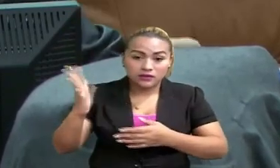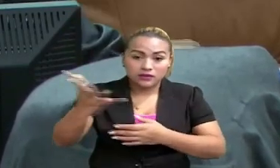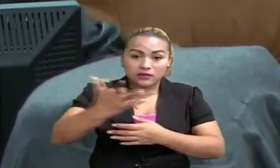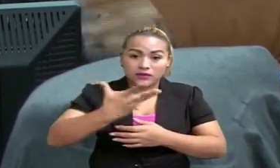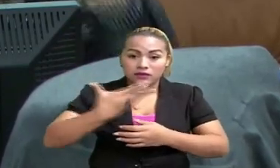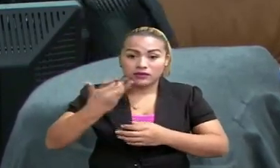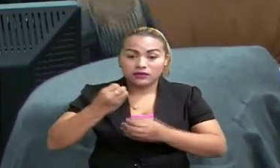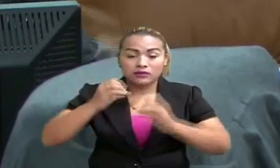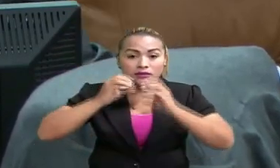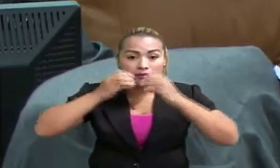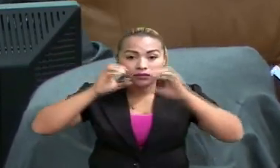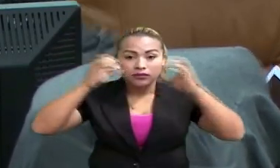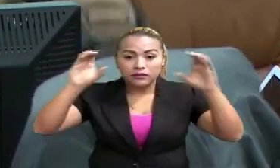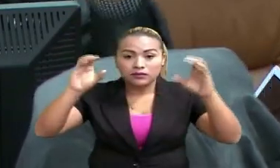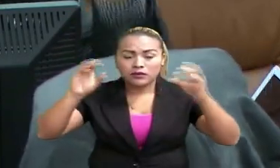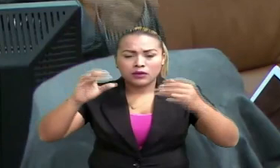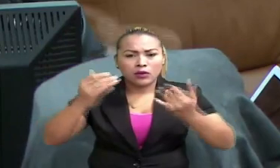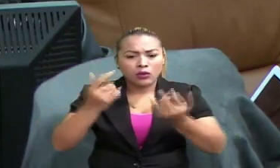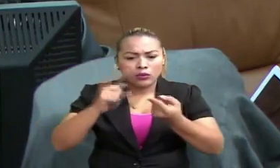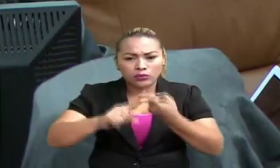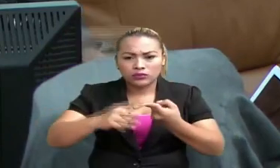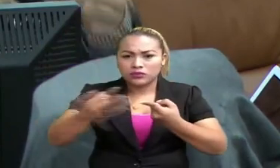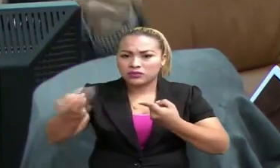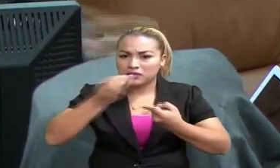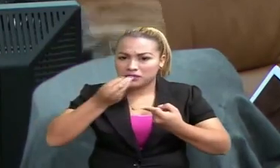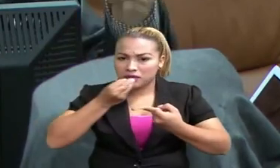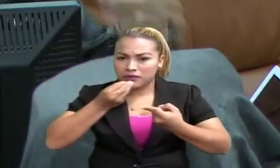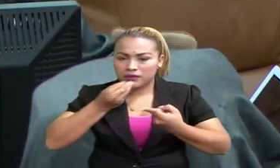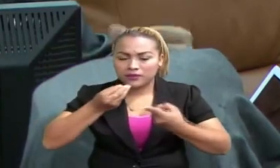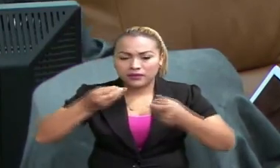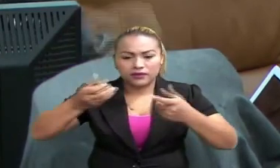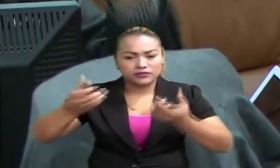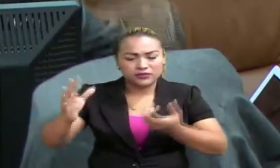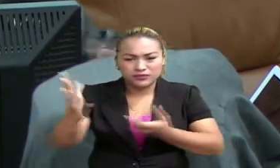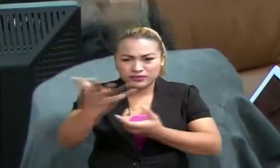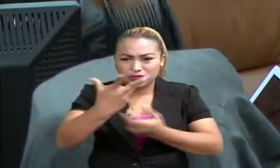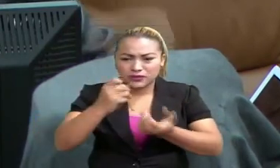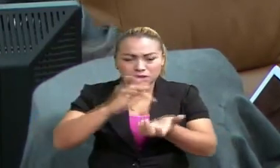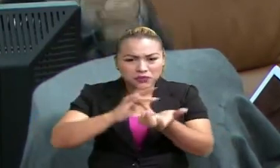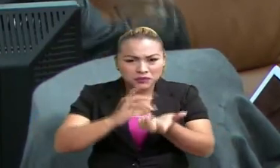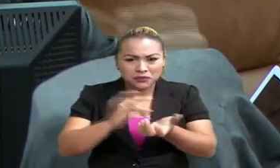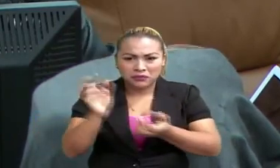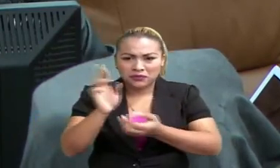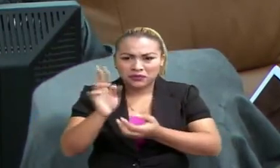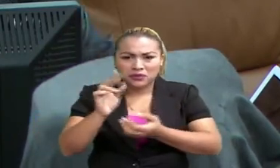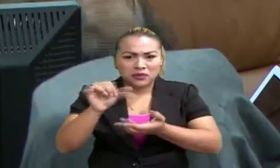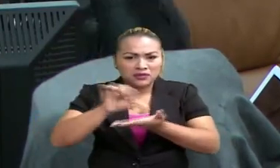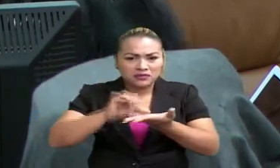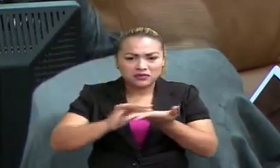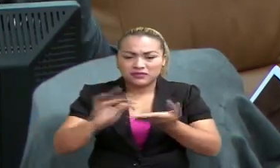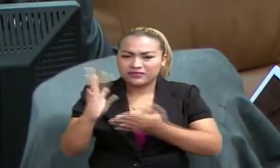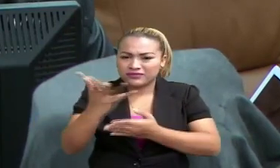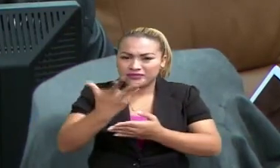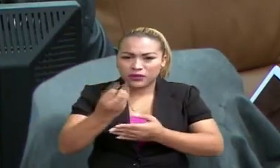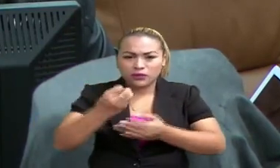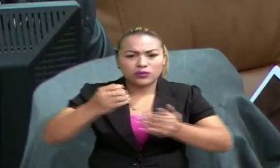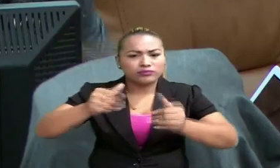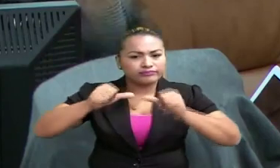bienes comestibles, alimenticios de la canasta básica de las y los nicaragüenses